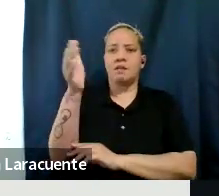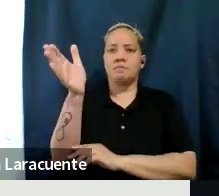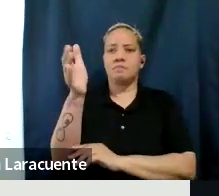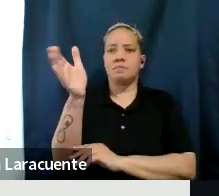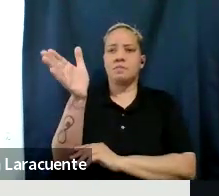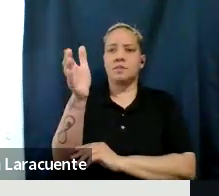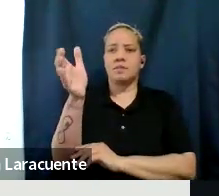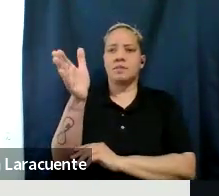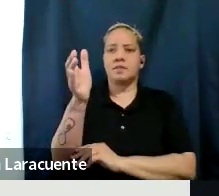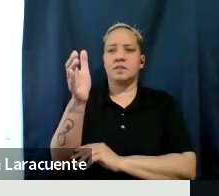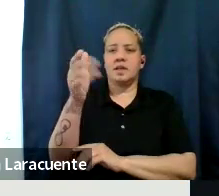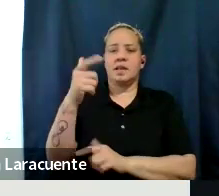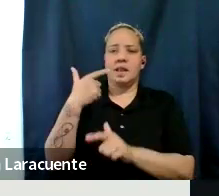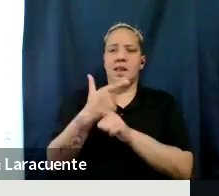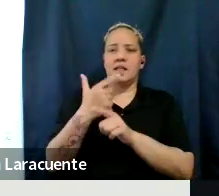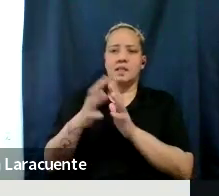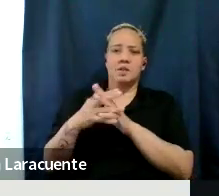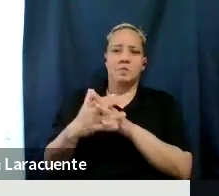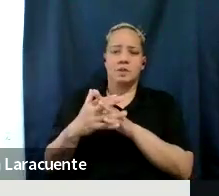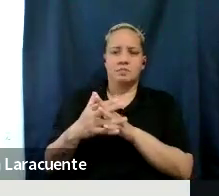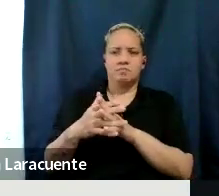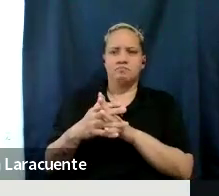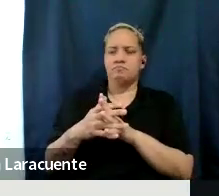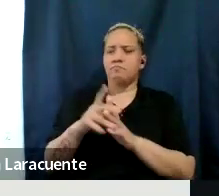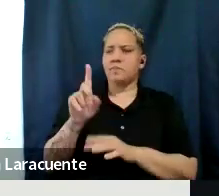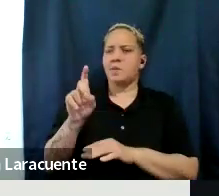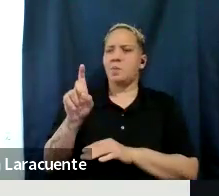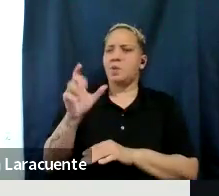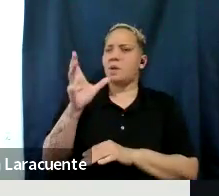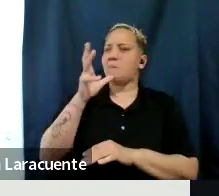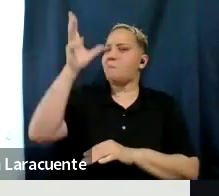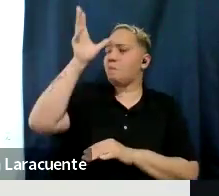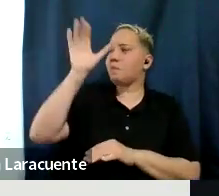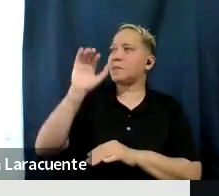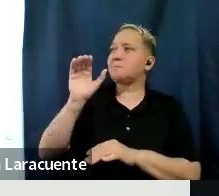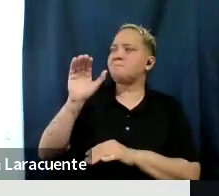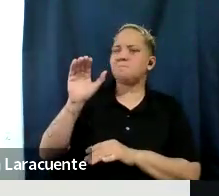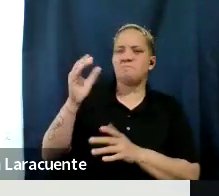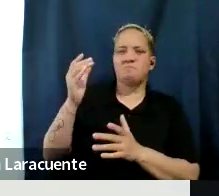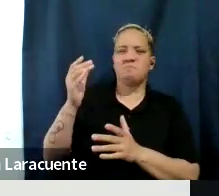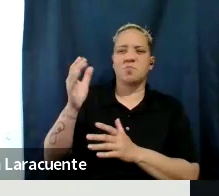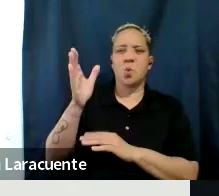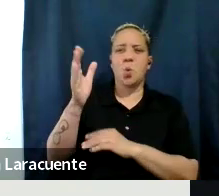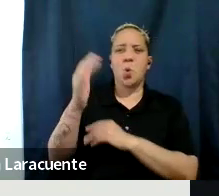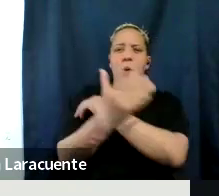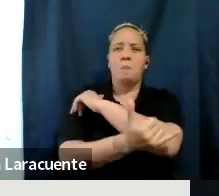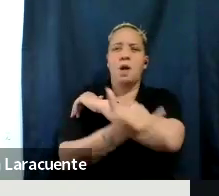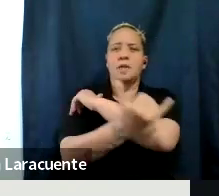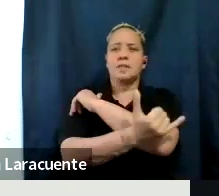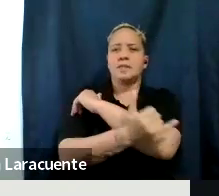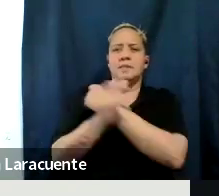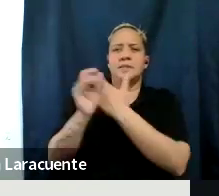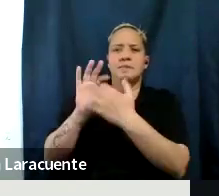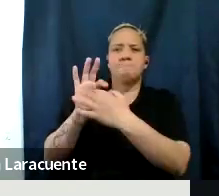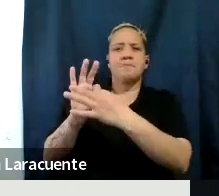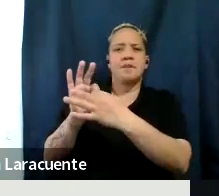las banderas latinoamericanas, y le preguntaba a sus padres en fin, por los países a los que correspondían esas